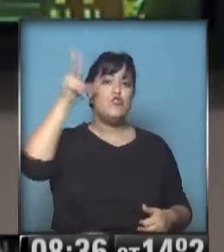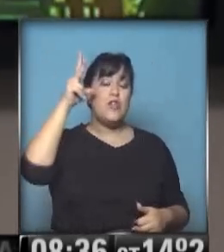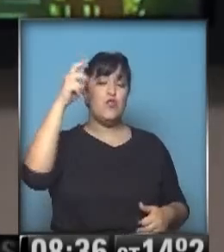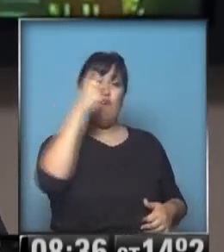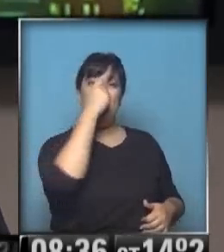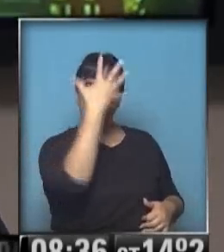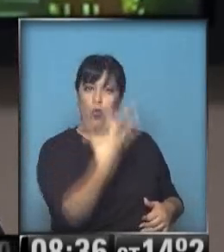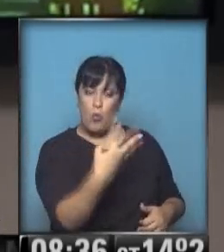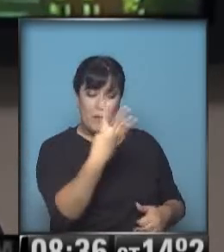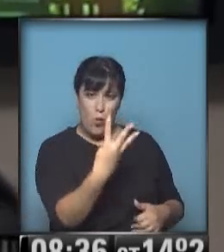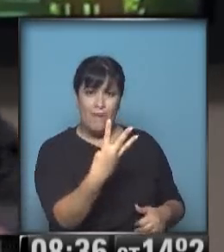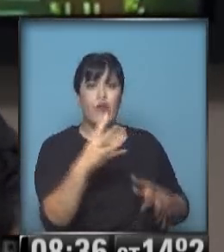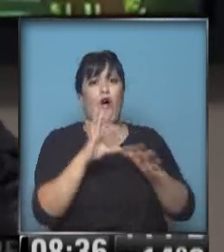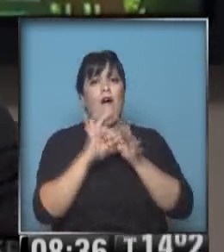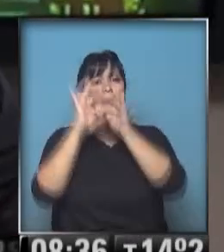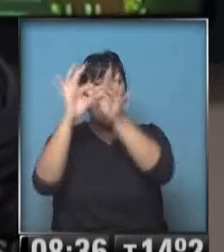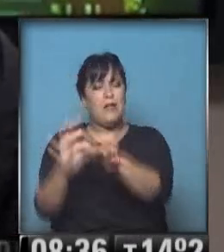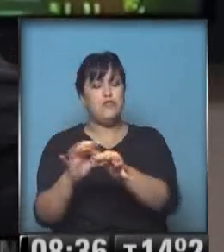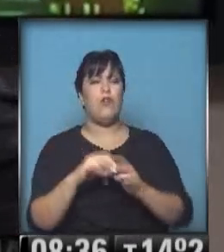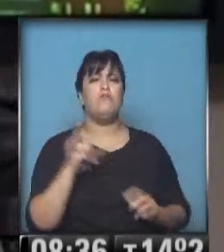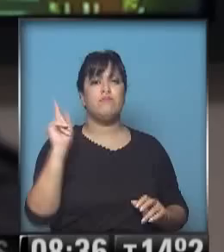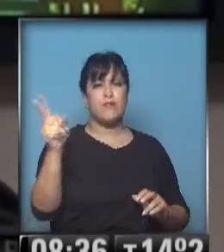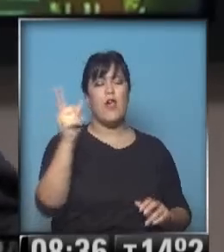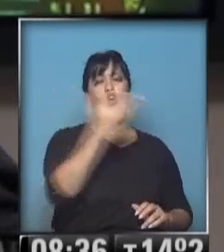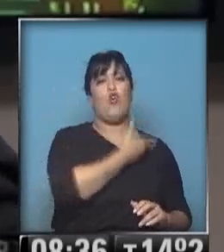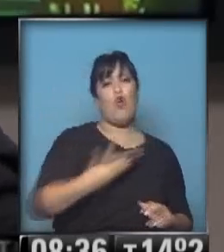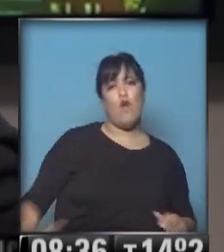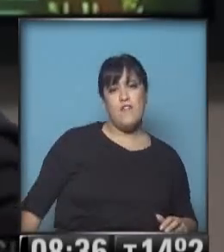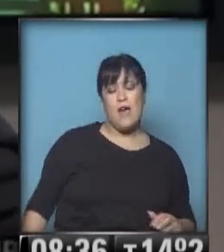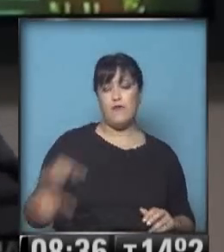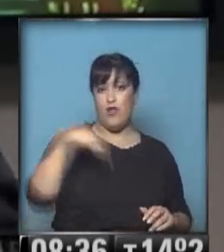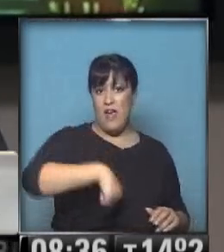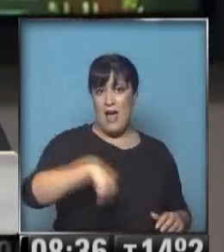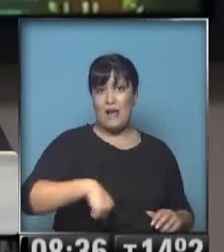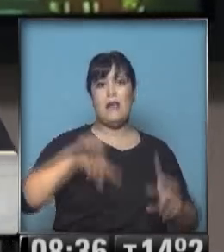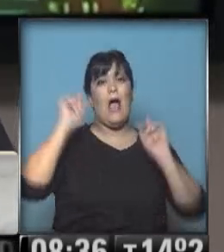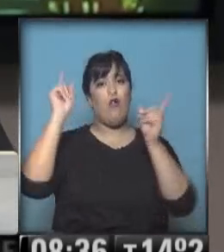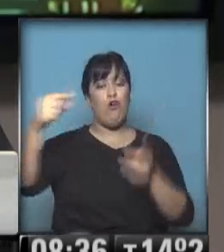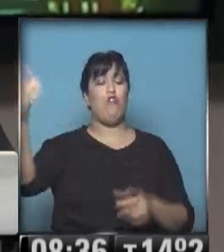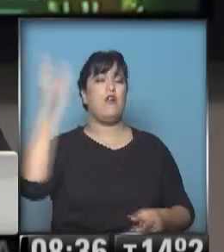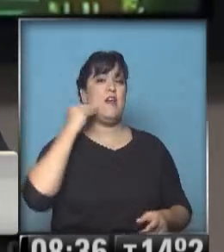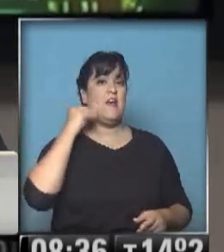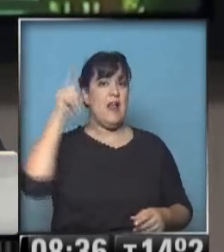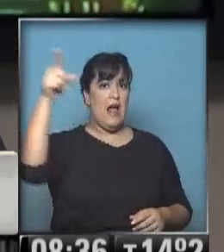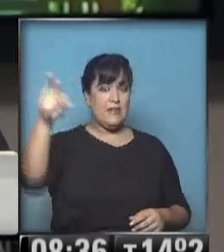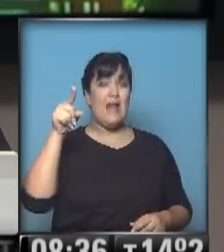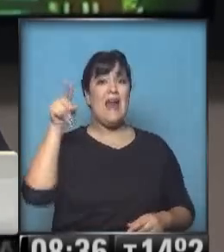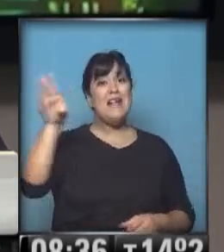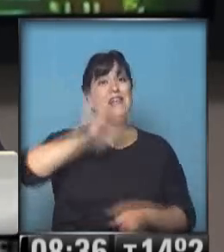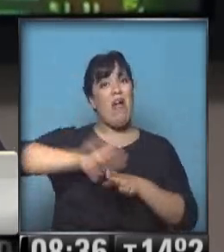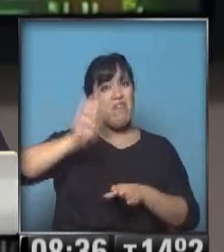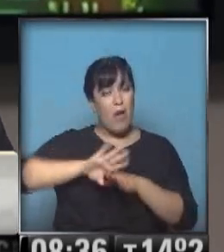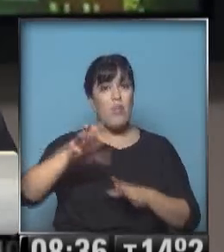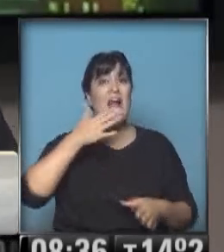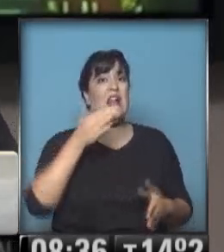la vinculación que tenía el gobierno de la confederación con el Imperio británico esa deuda que en realidad no tuvo ningún